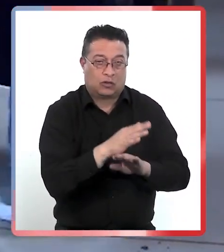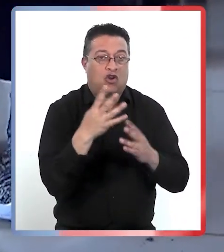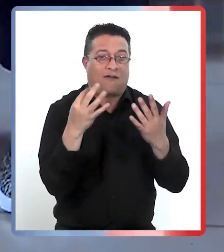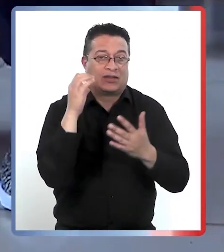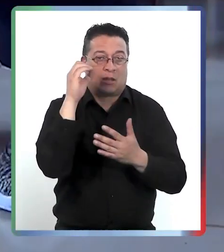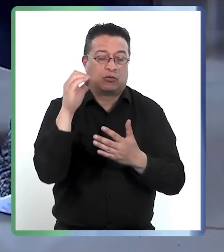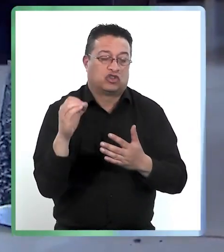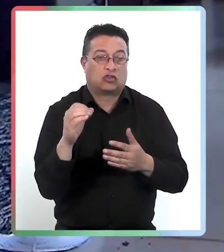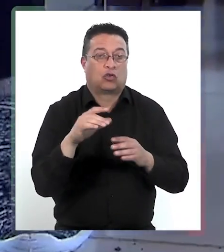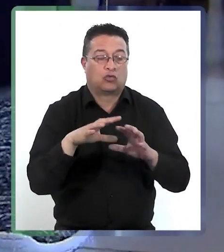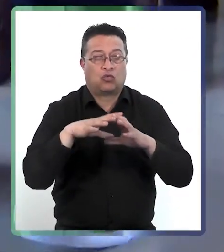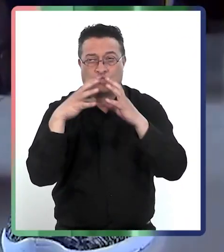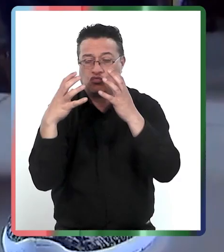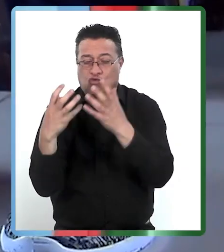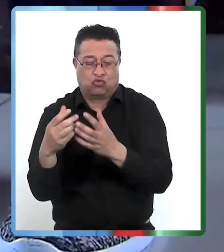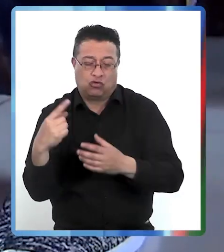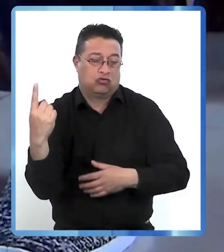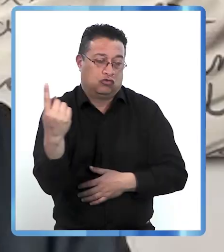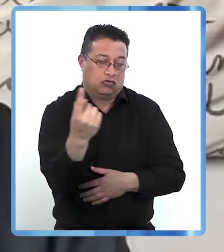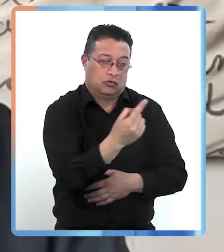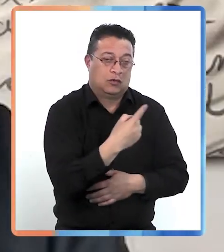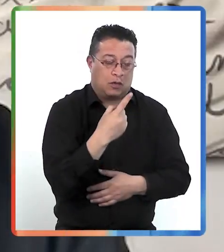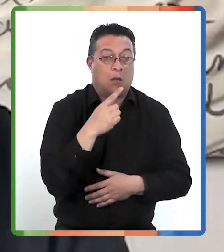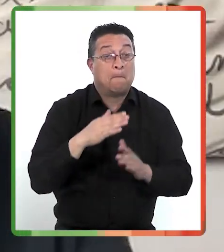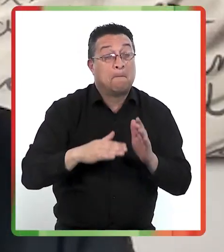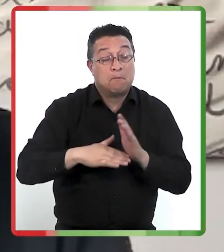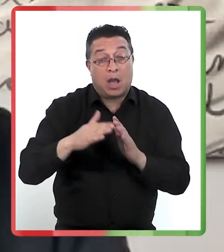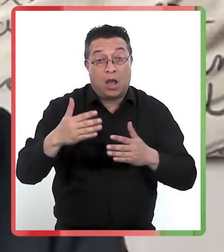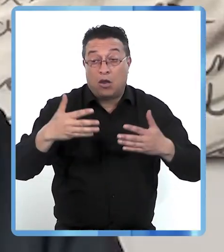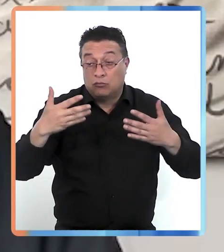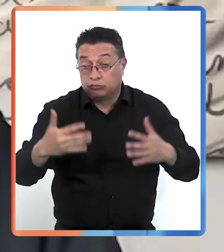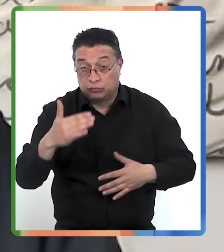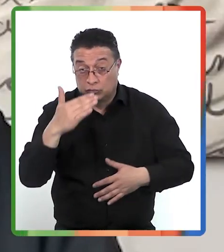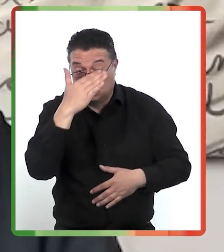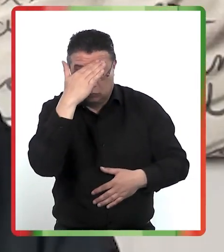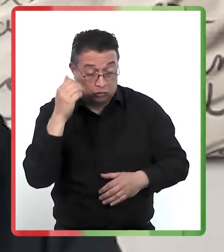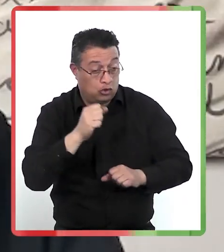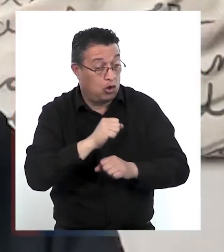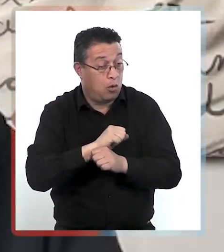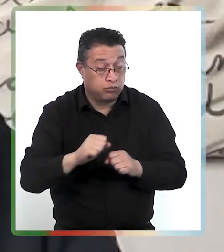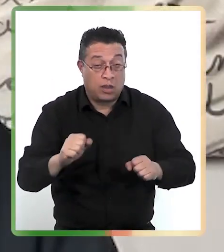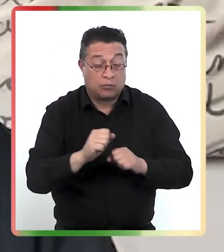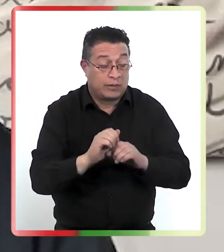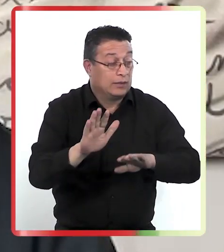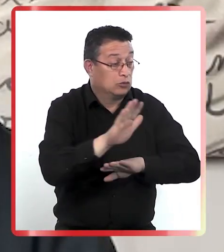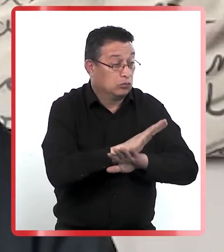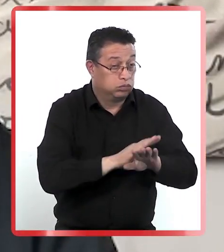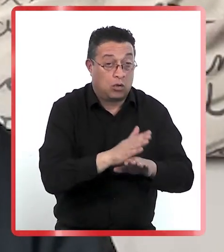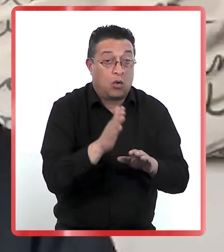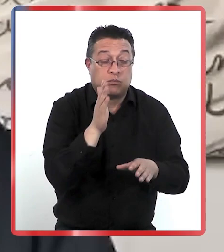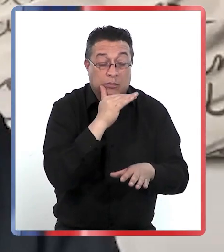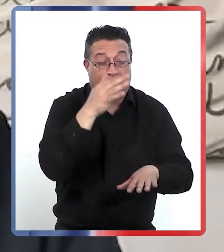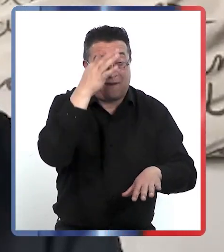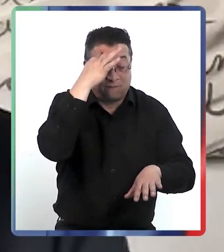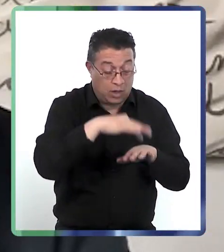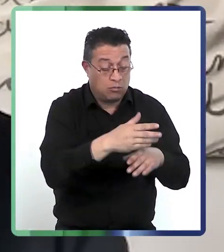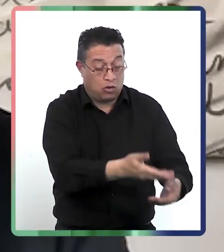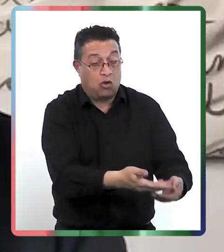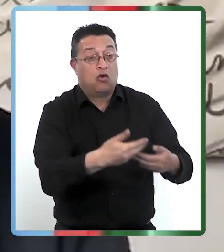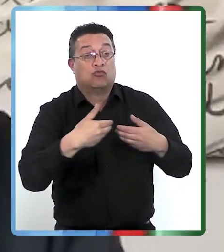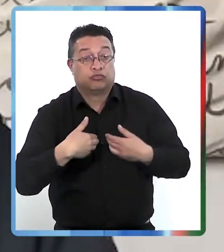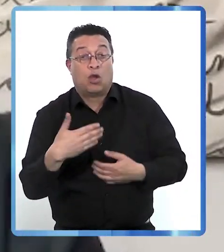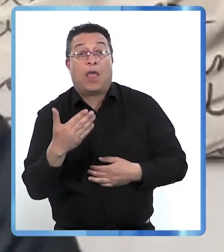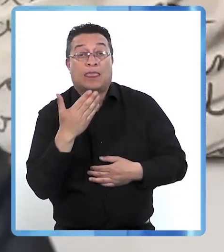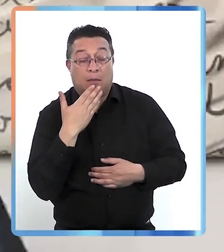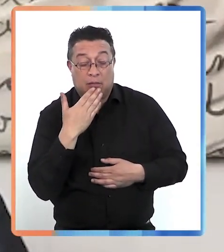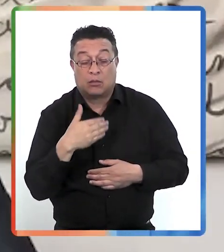país, y el mundo también, que está sobrepasada, ¿cierto? Que no puede organizar un buen sistema de cuidados, que se está enfermando ella,